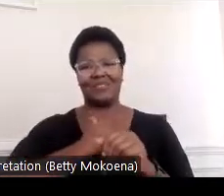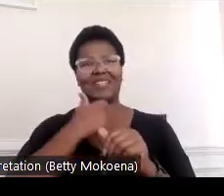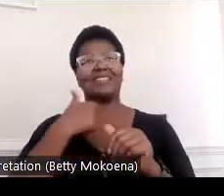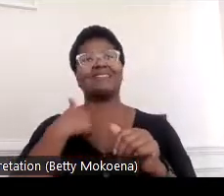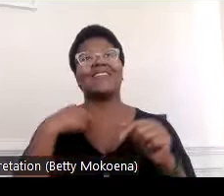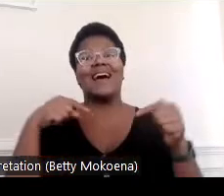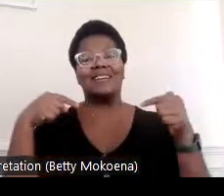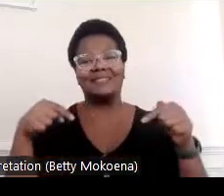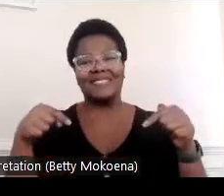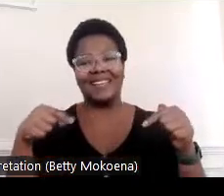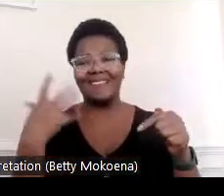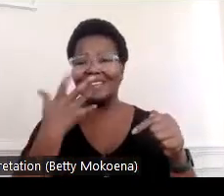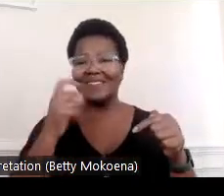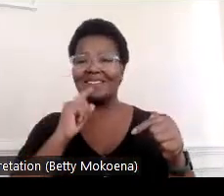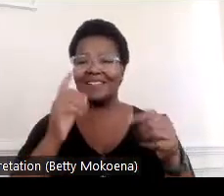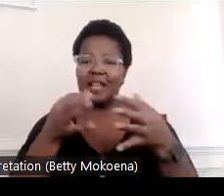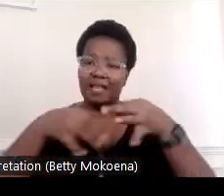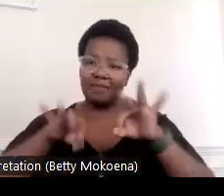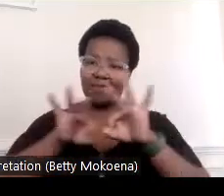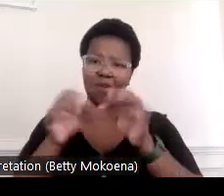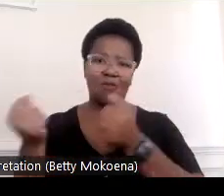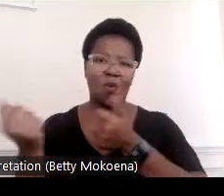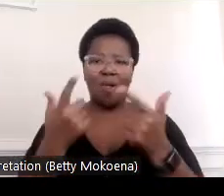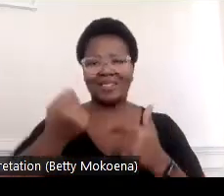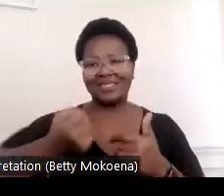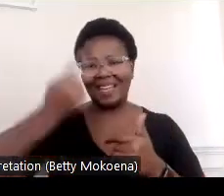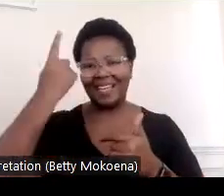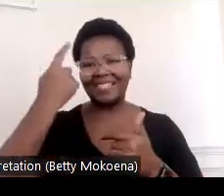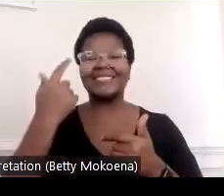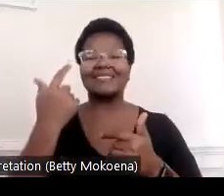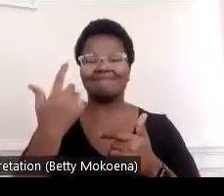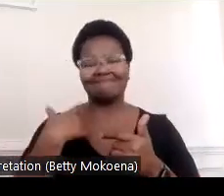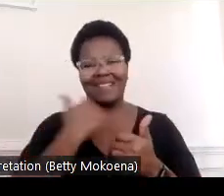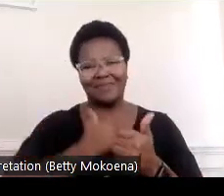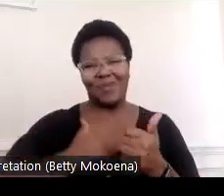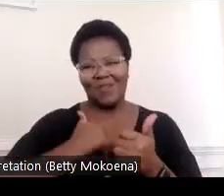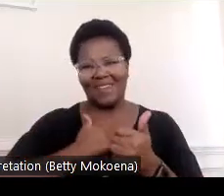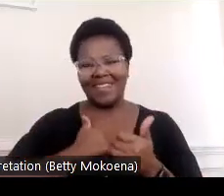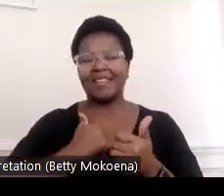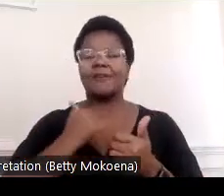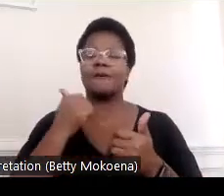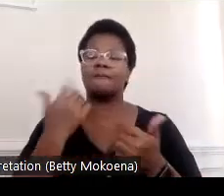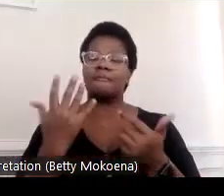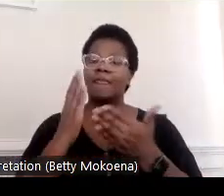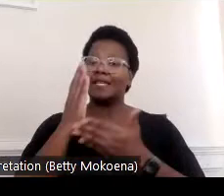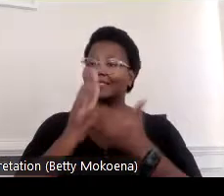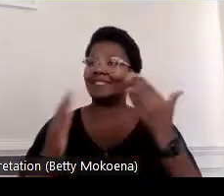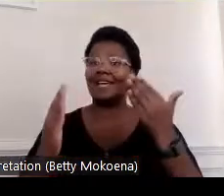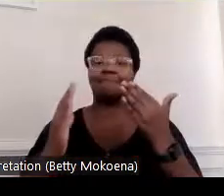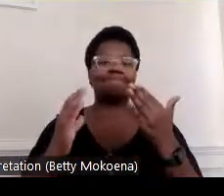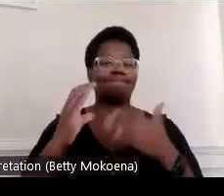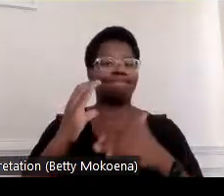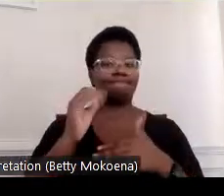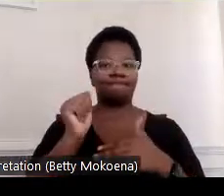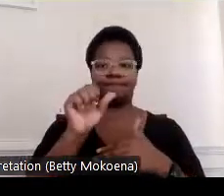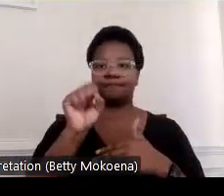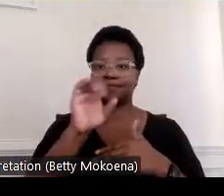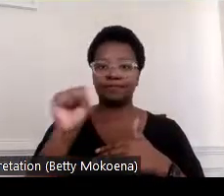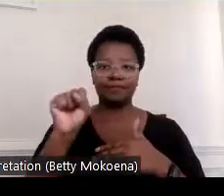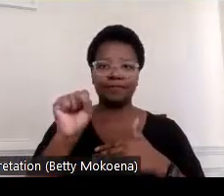Y disculpe que estoy súper súper nerviosa este este siendo yo es un punto muy muy importante verdad